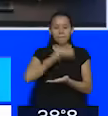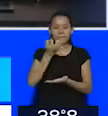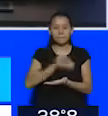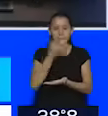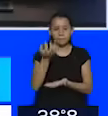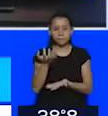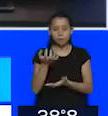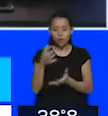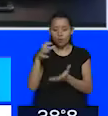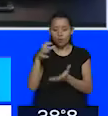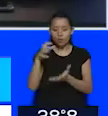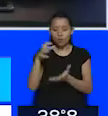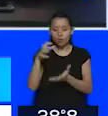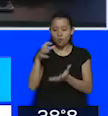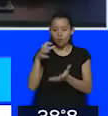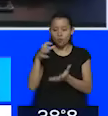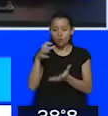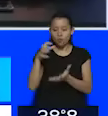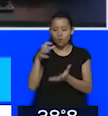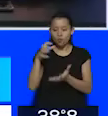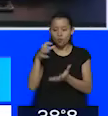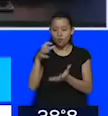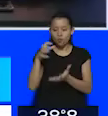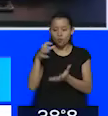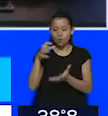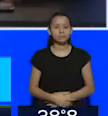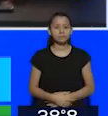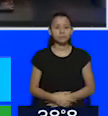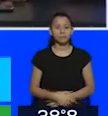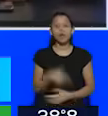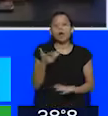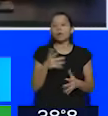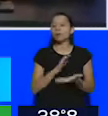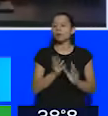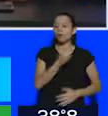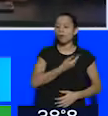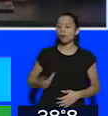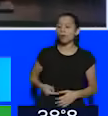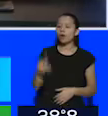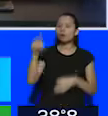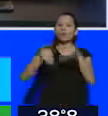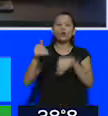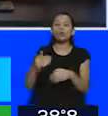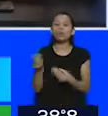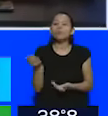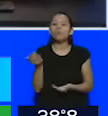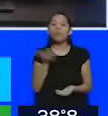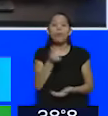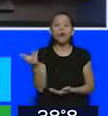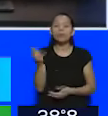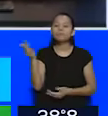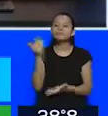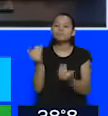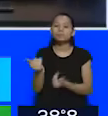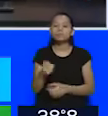los bloques que están involucrados Y de donde el oficialismo puede obtener votos obviamente de Unión por la patria del kirner ismo del